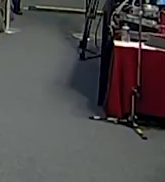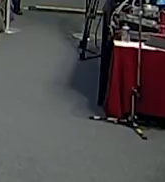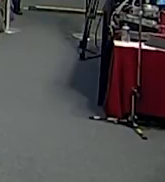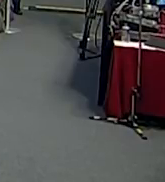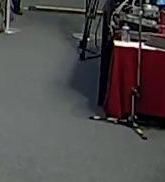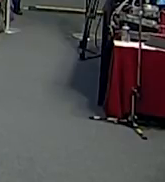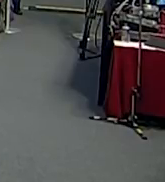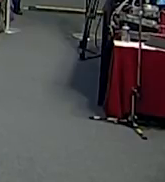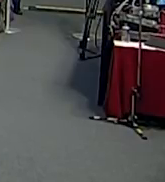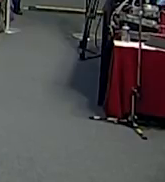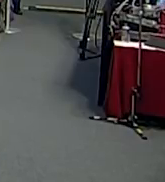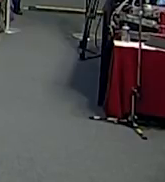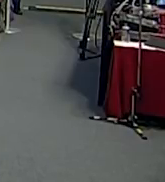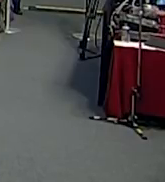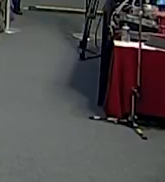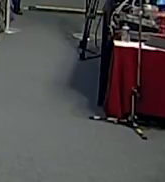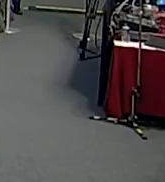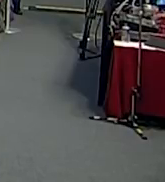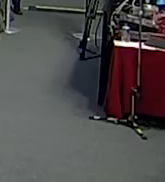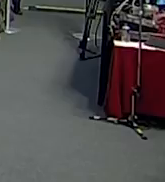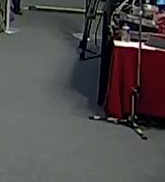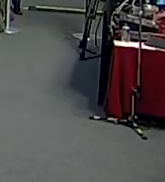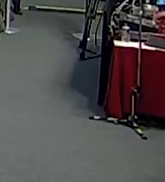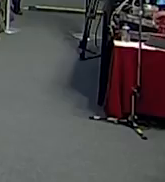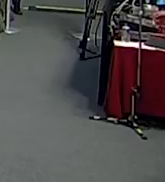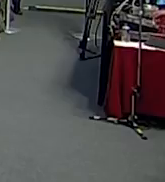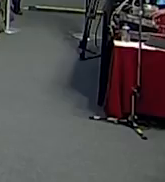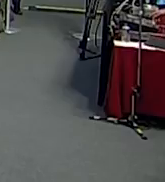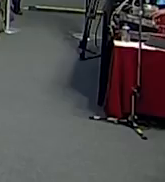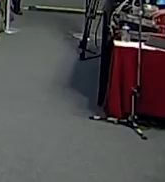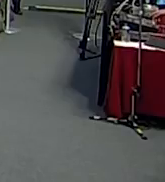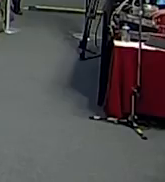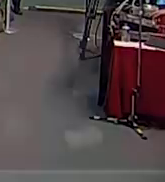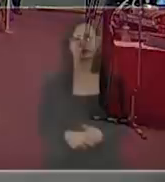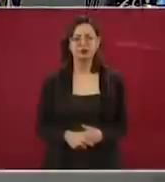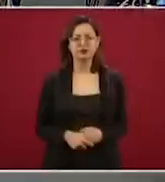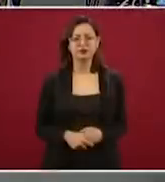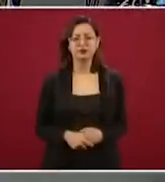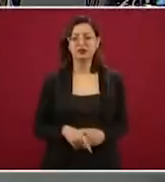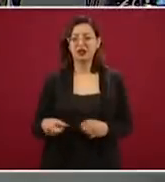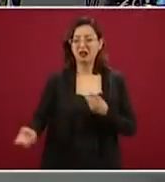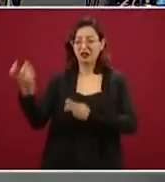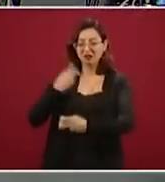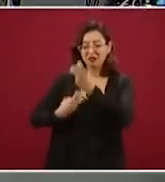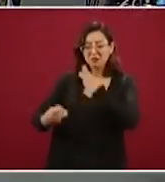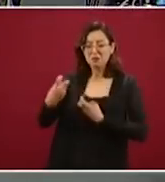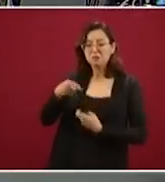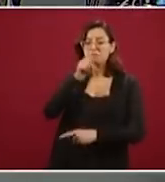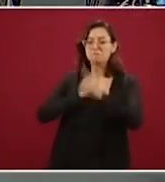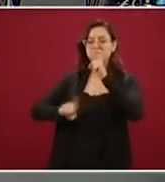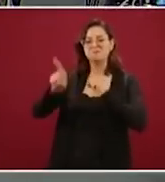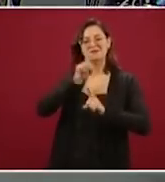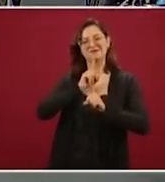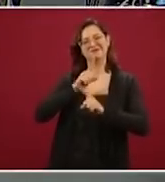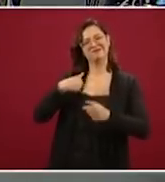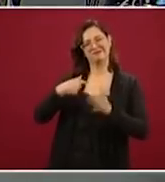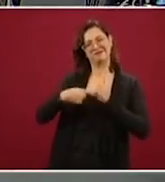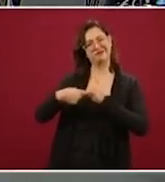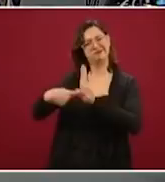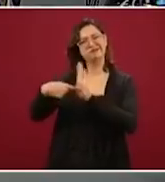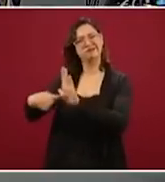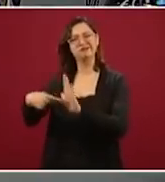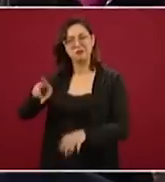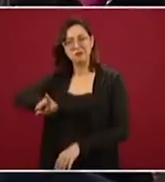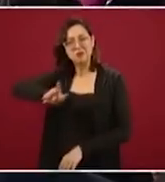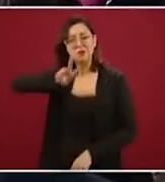a la nación. Me parece que he desvanecido bastante las calumnias del registro. Espero que mis razones convenzan a usted y que mande